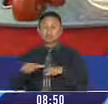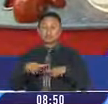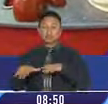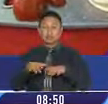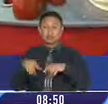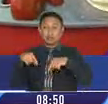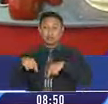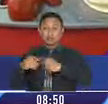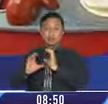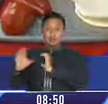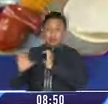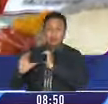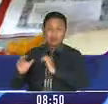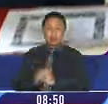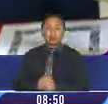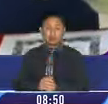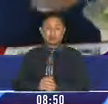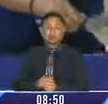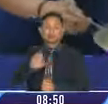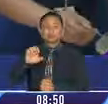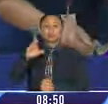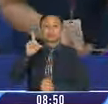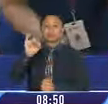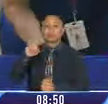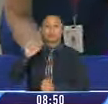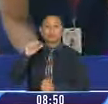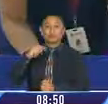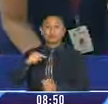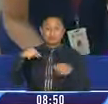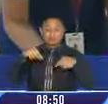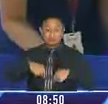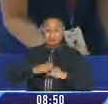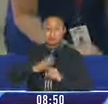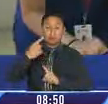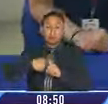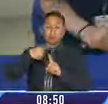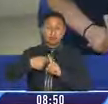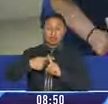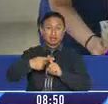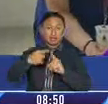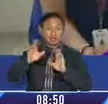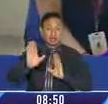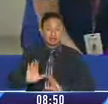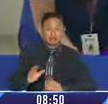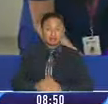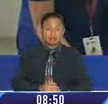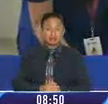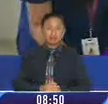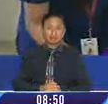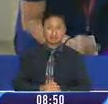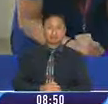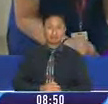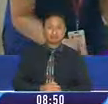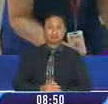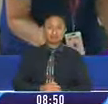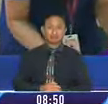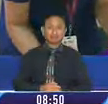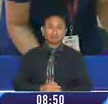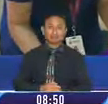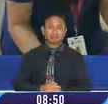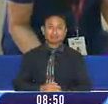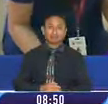distrital de comercio, Edison Carrillo, una iniciativa linda que también compromete a los mercados para decir que hay productos saludables aquí?